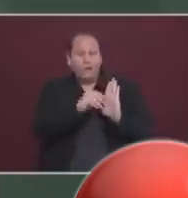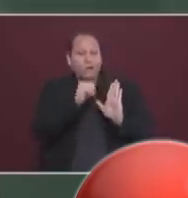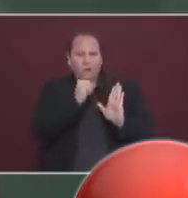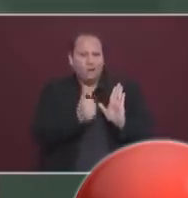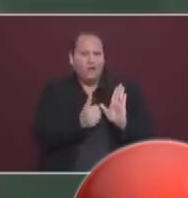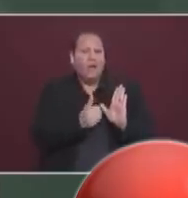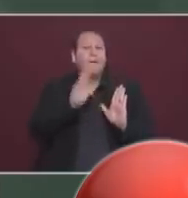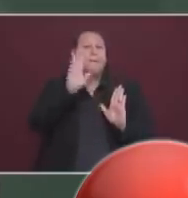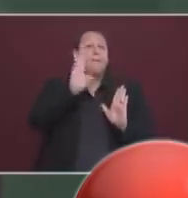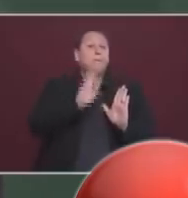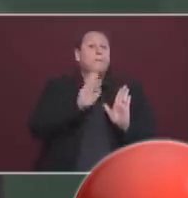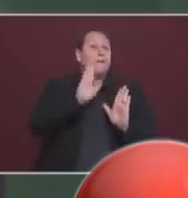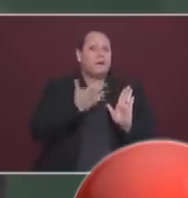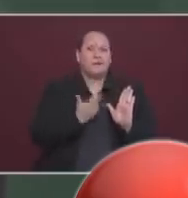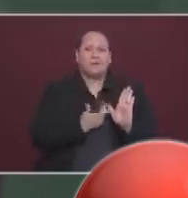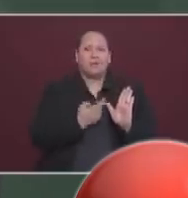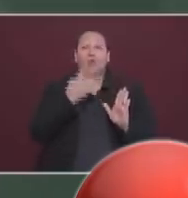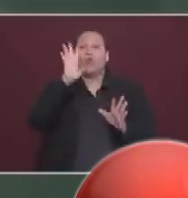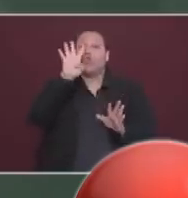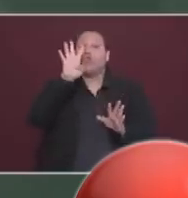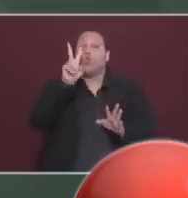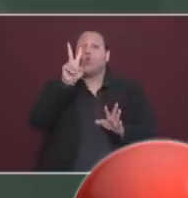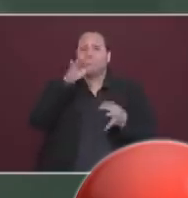parece que se publicaron 2 hojas